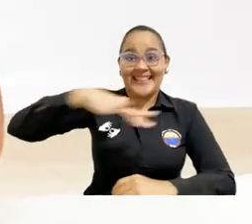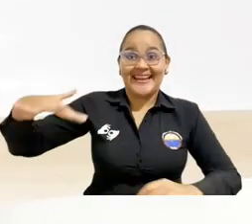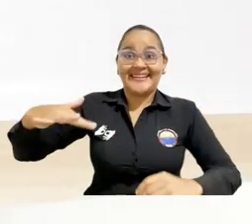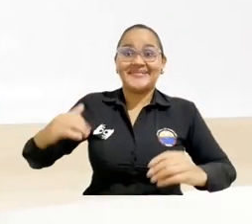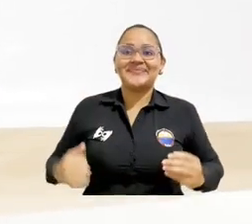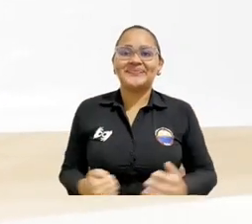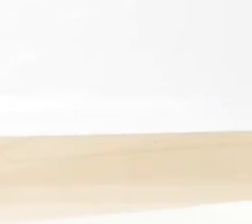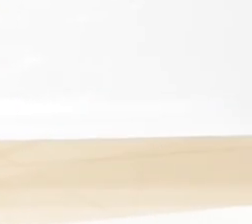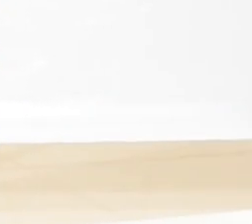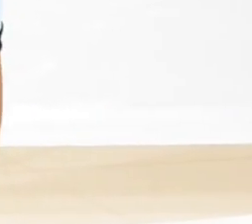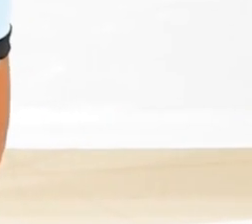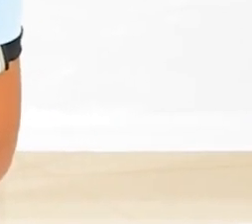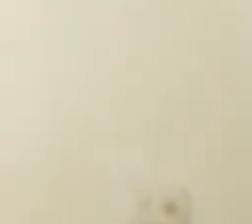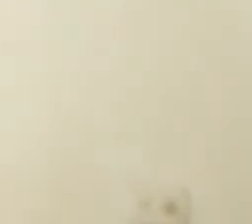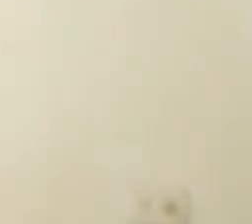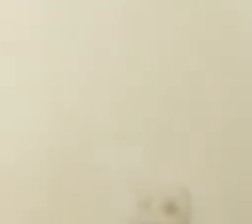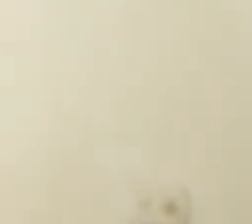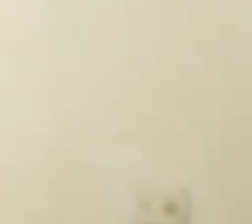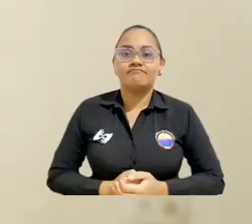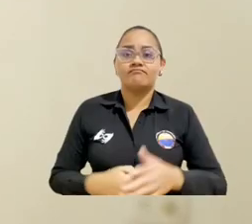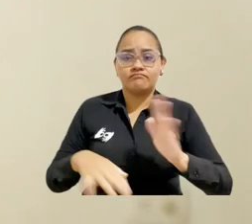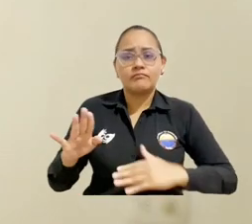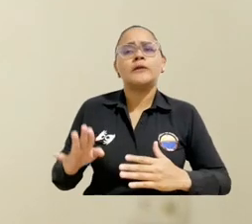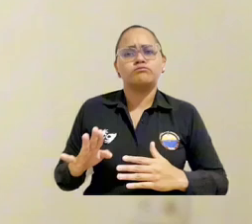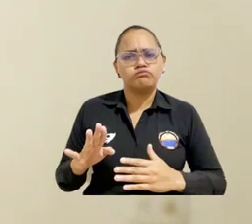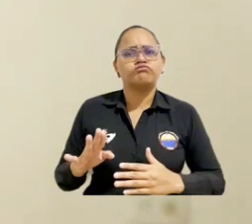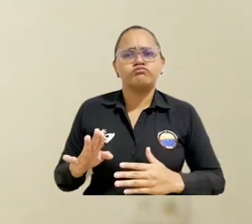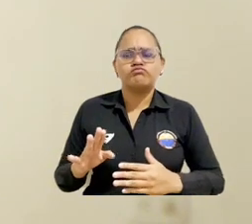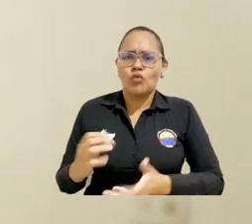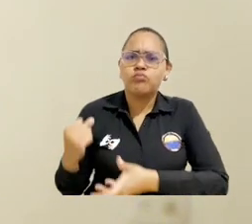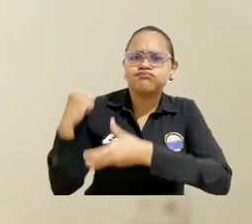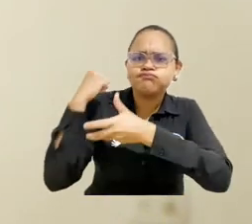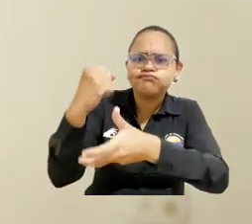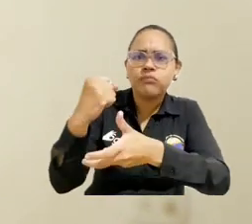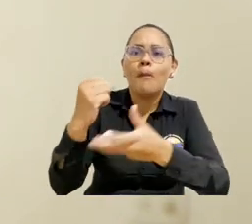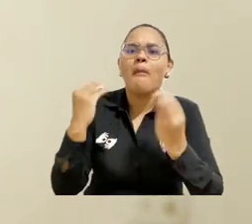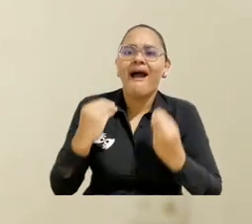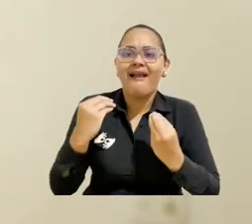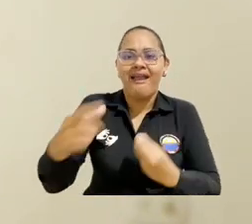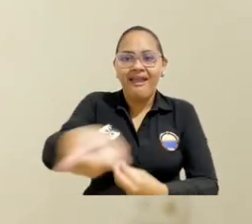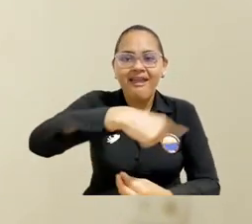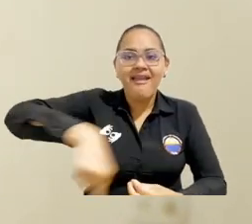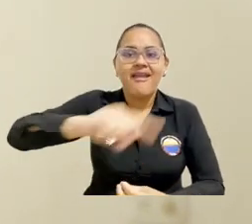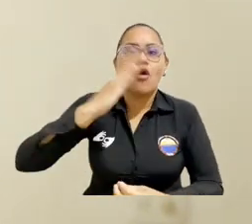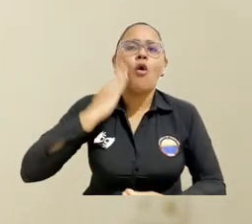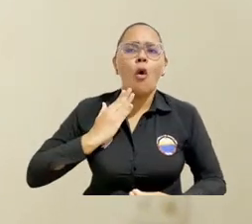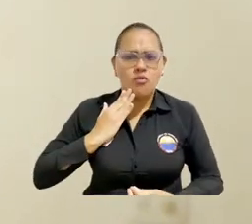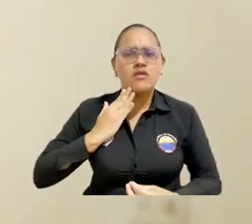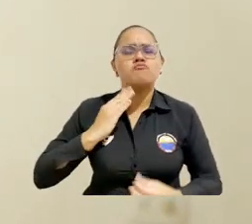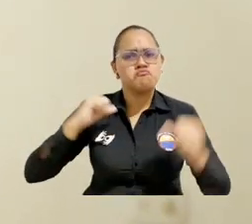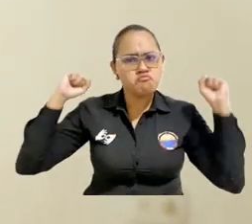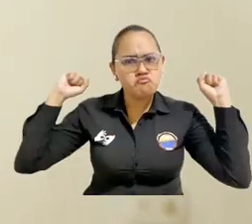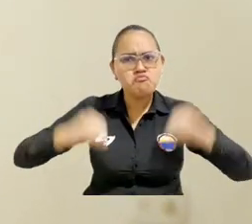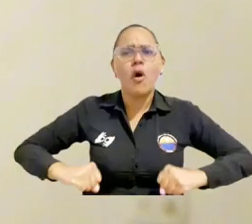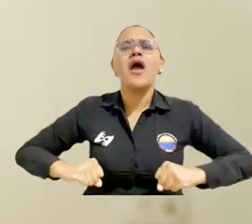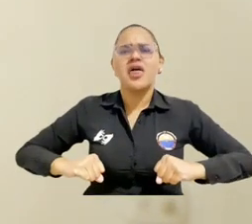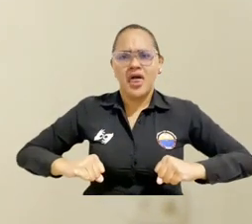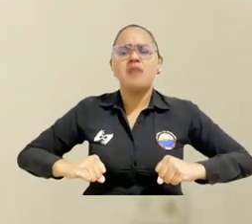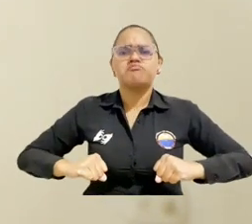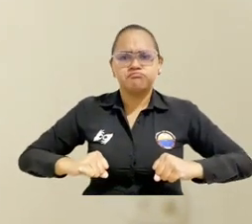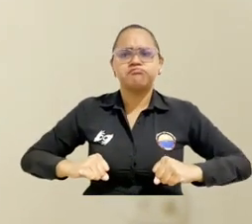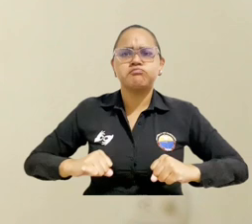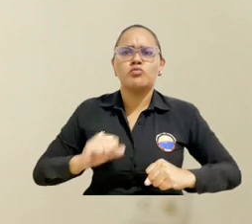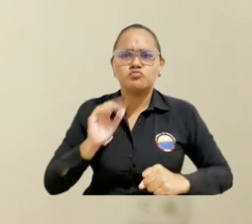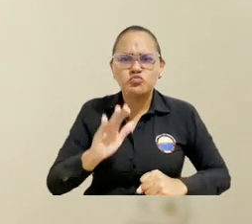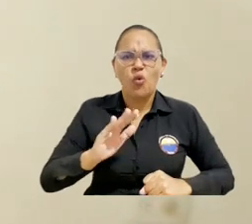Magdalena. Y darle las características y el financiamiento para que nuestros jóvenes hoy tengan la